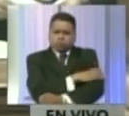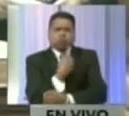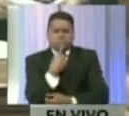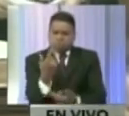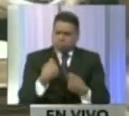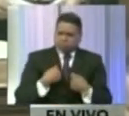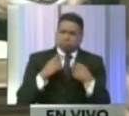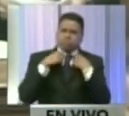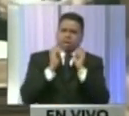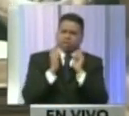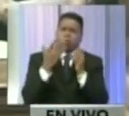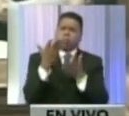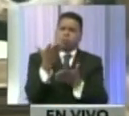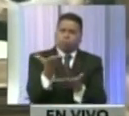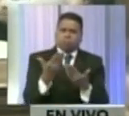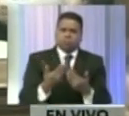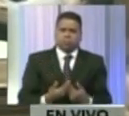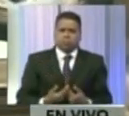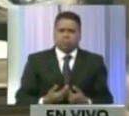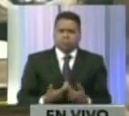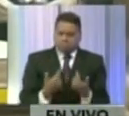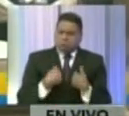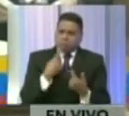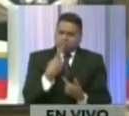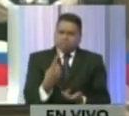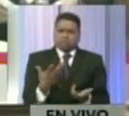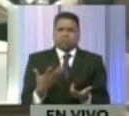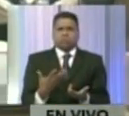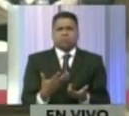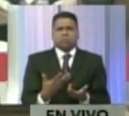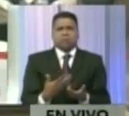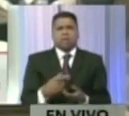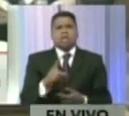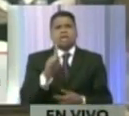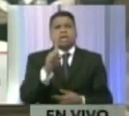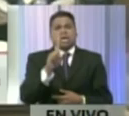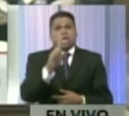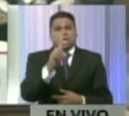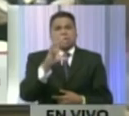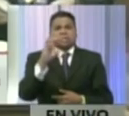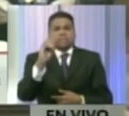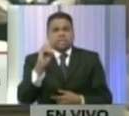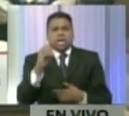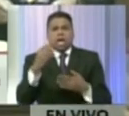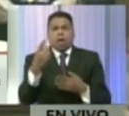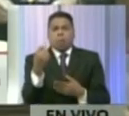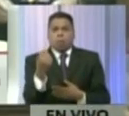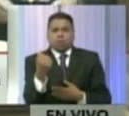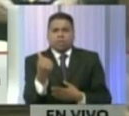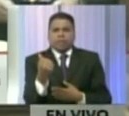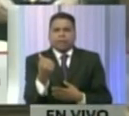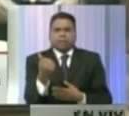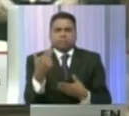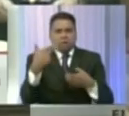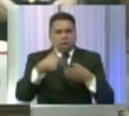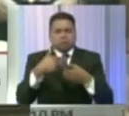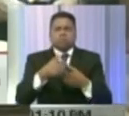dicho. Hay muchas millas. Está bien lo de los 10 bolívares. Lo de 200 es muy bajo, me dice